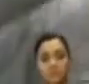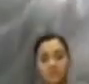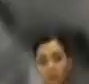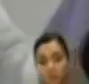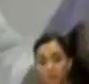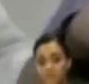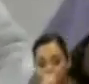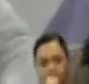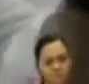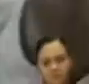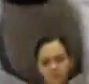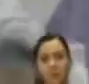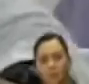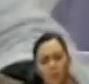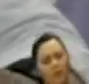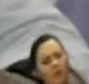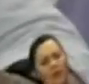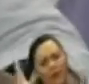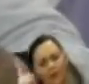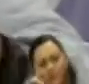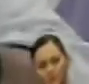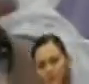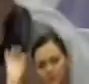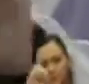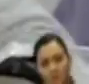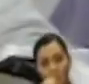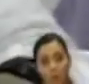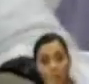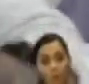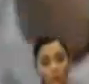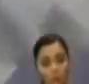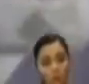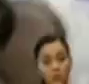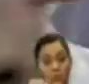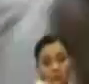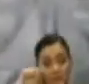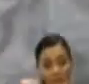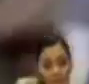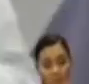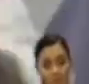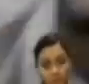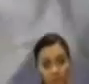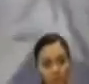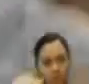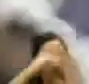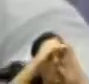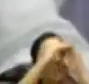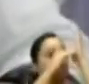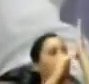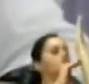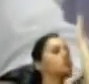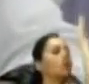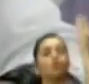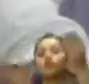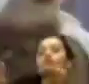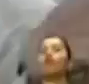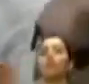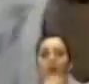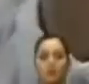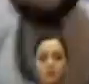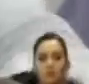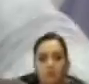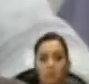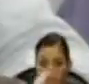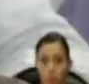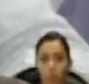que ocultar, pero es obvio, pues, por favor, que en los sistemas de inteligencia de los países no le podemos dar la lista por orden alfabético a los agentes, etcétera. No